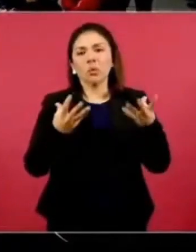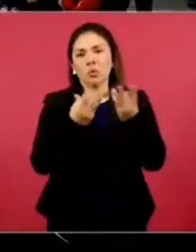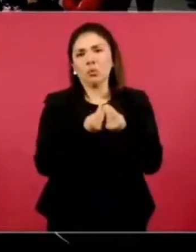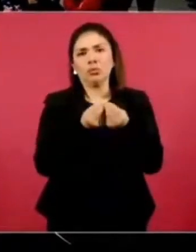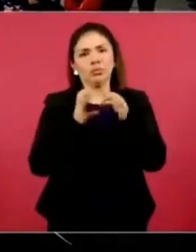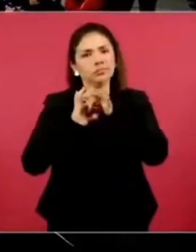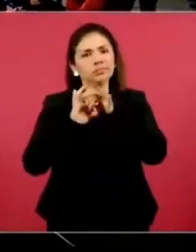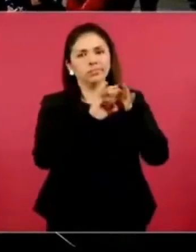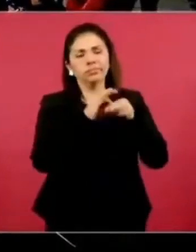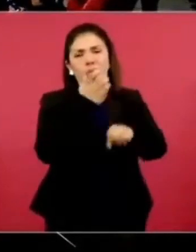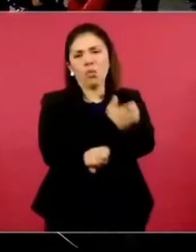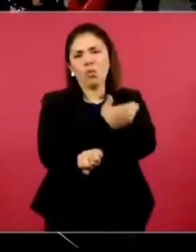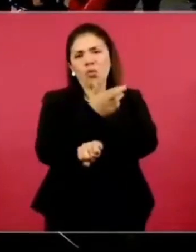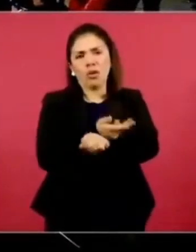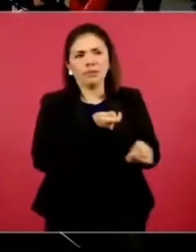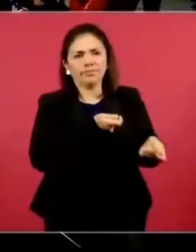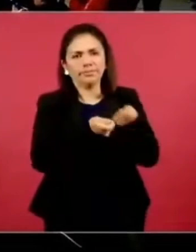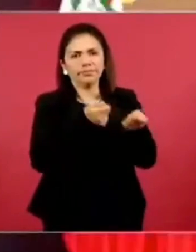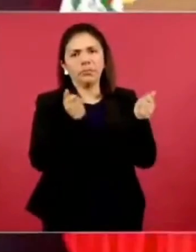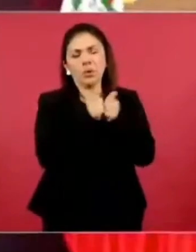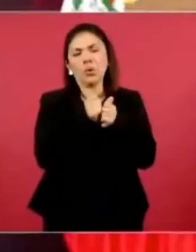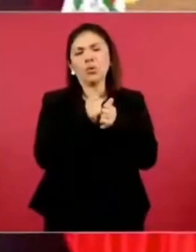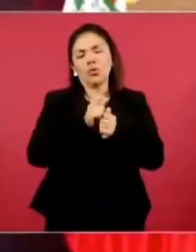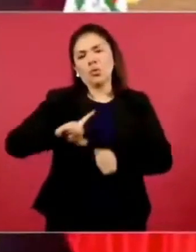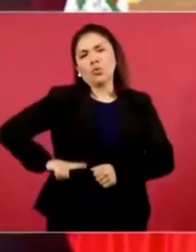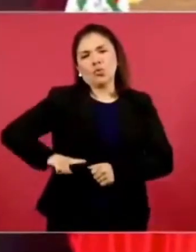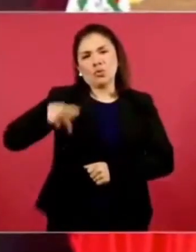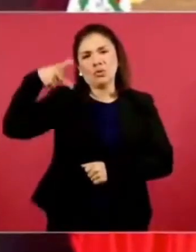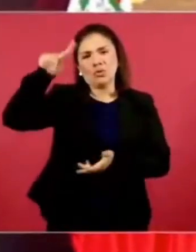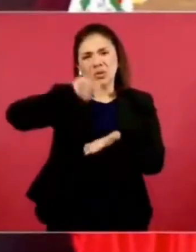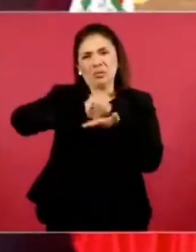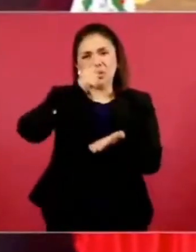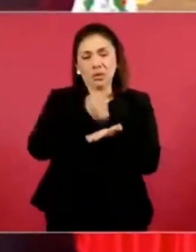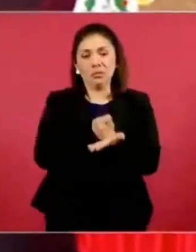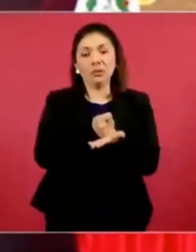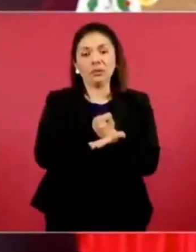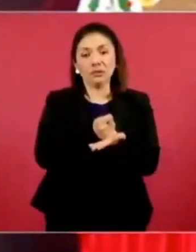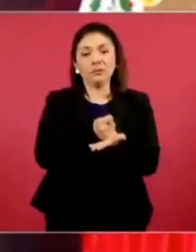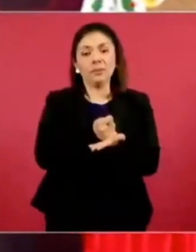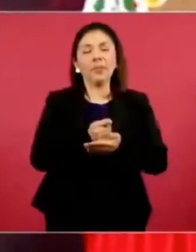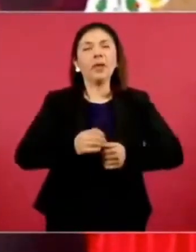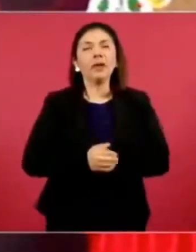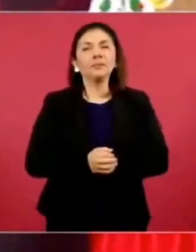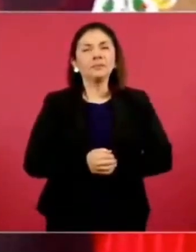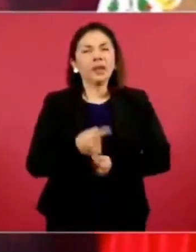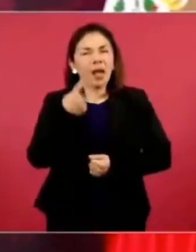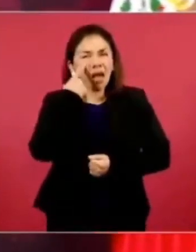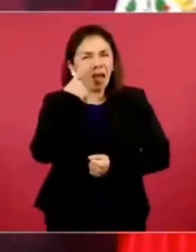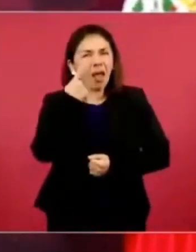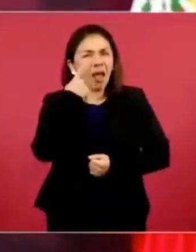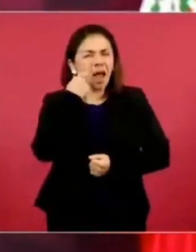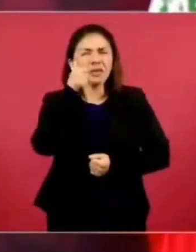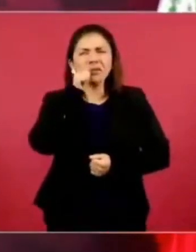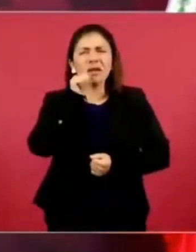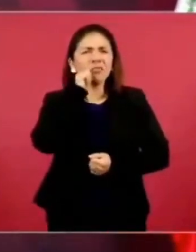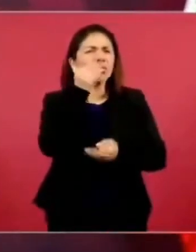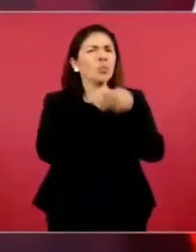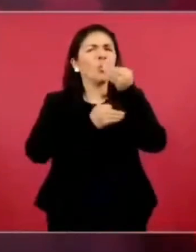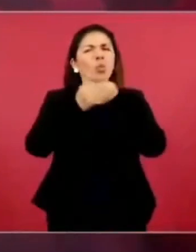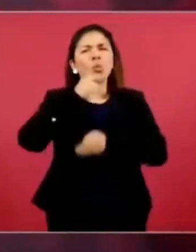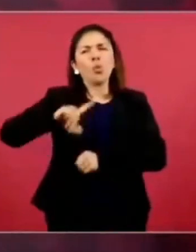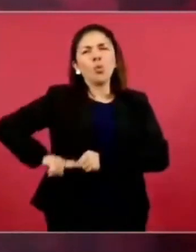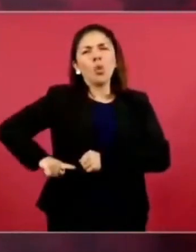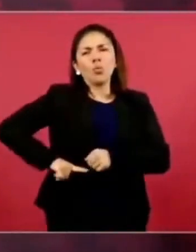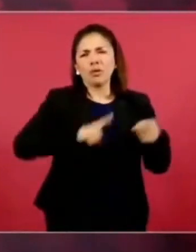coordinada con el gobierno de Tamaulipas, por lo general con todos